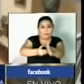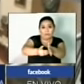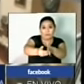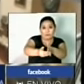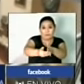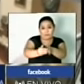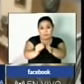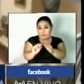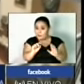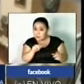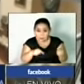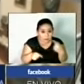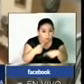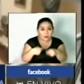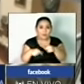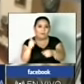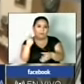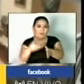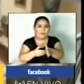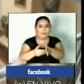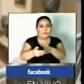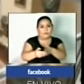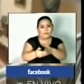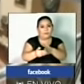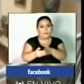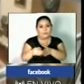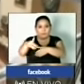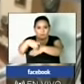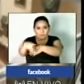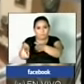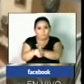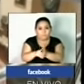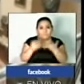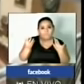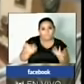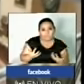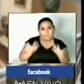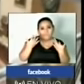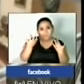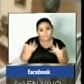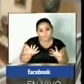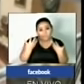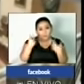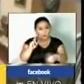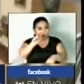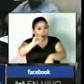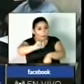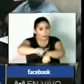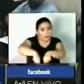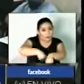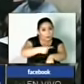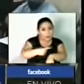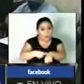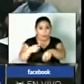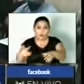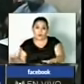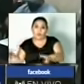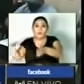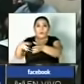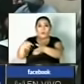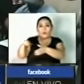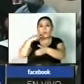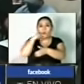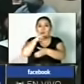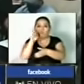tener o instalar esta plenaria. Los diputados esperaron alrededor de una hora y de hecho la fracción del FMLN incluso